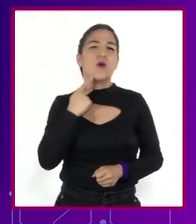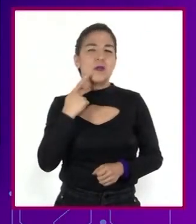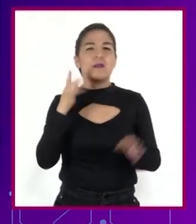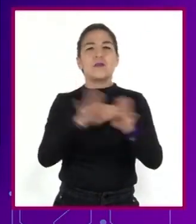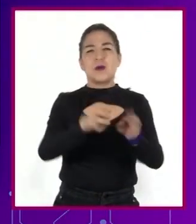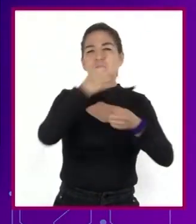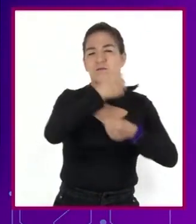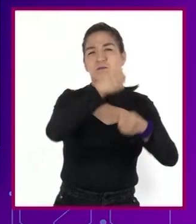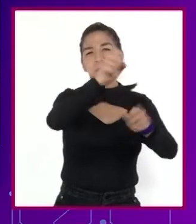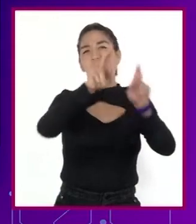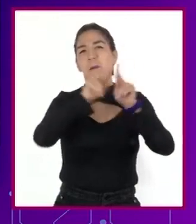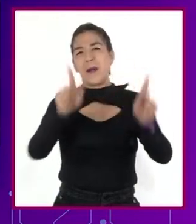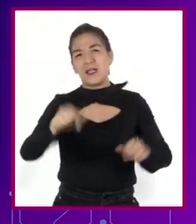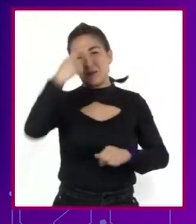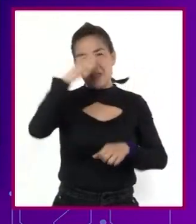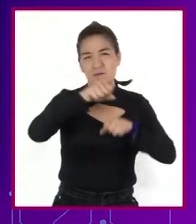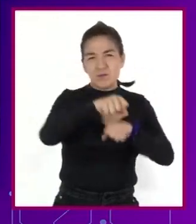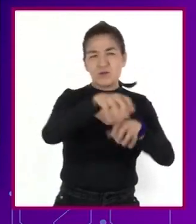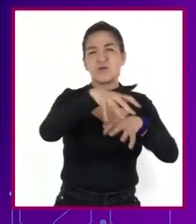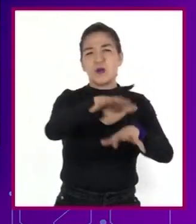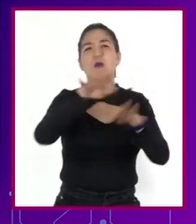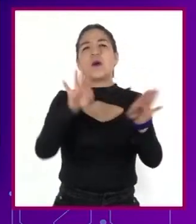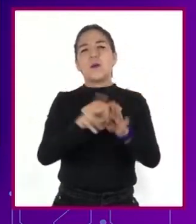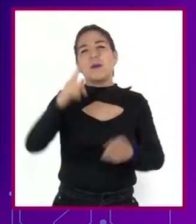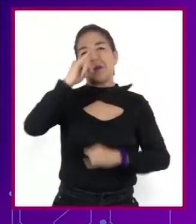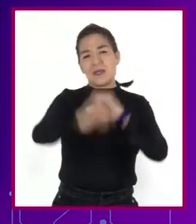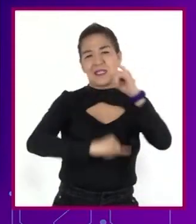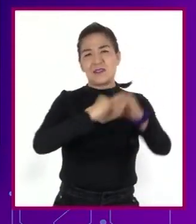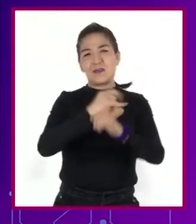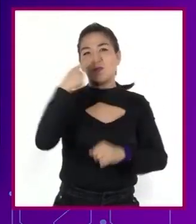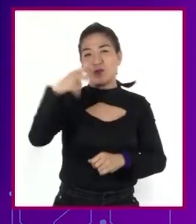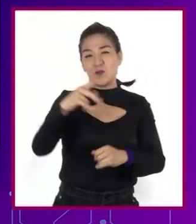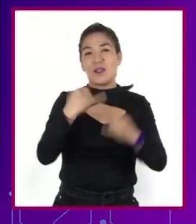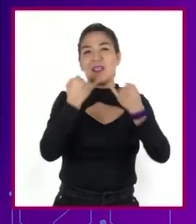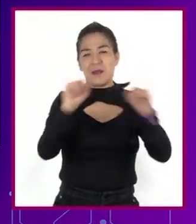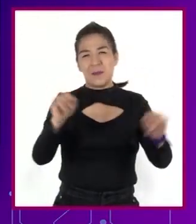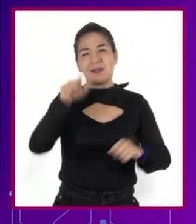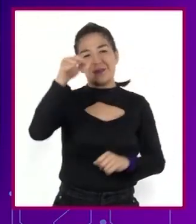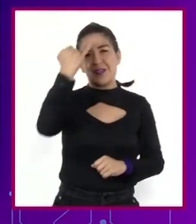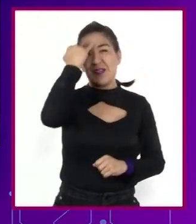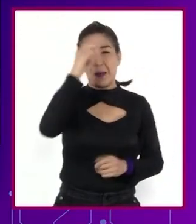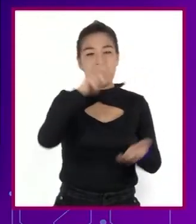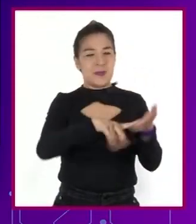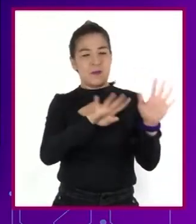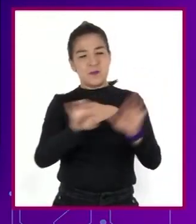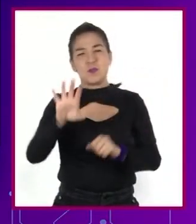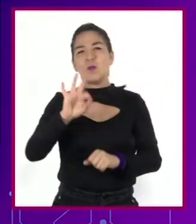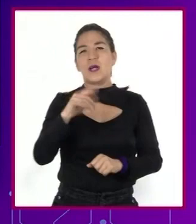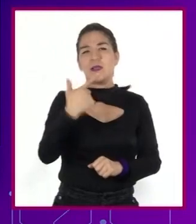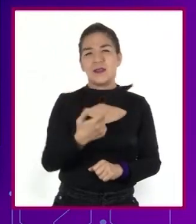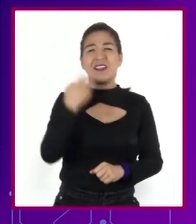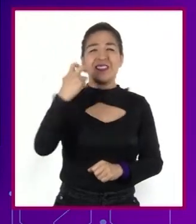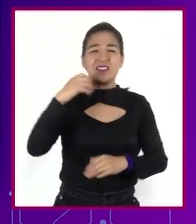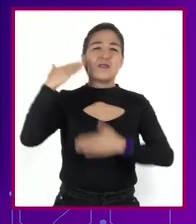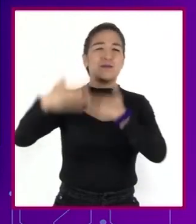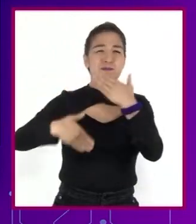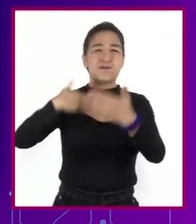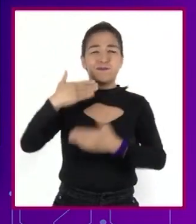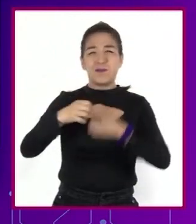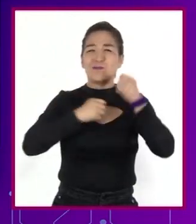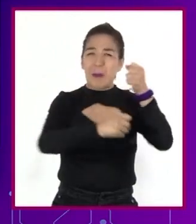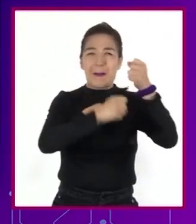pacifista, líder del movimiento que logró la independencia de India en 1947, tras décadas de